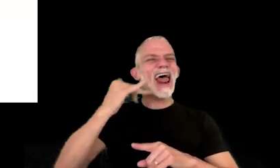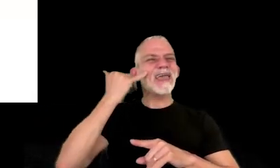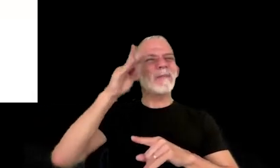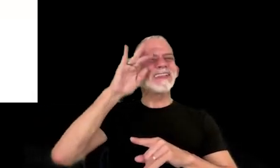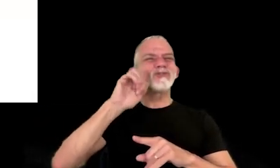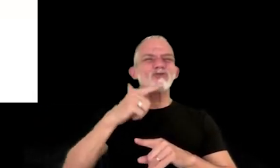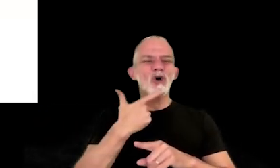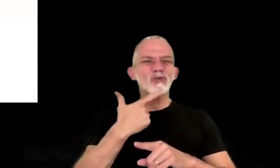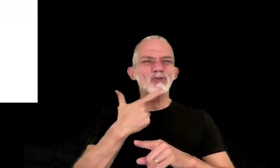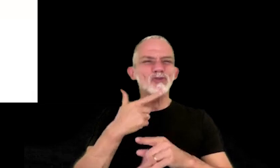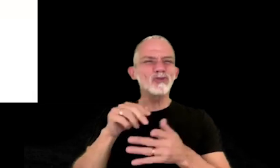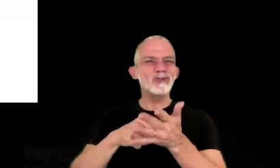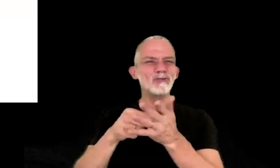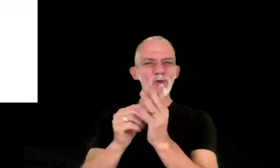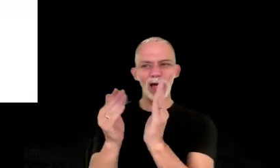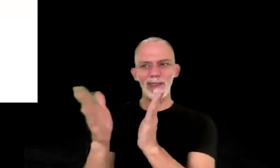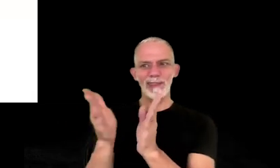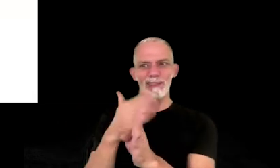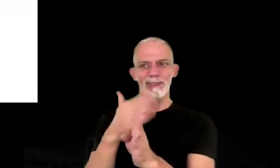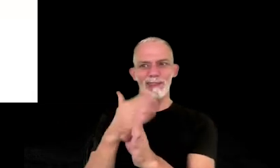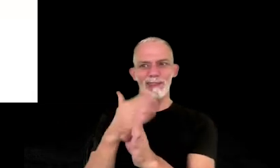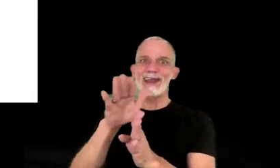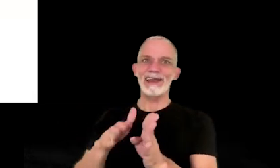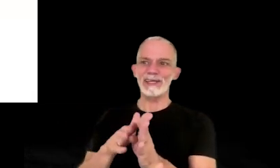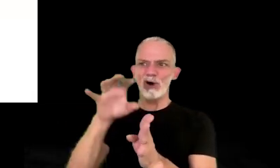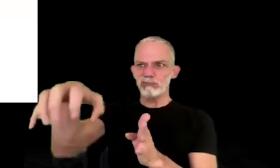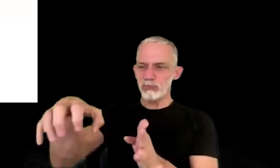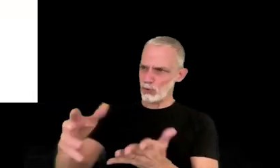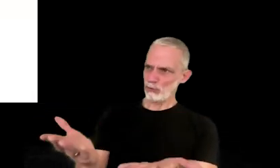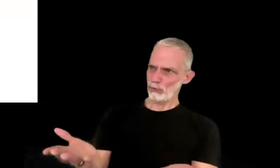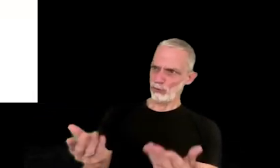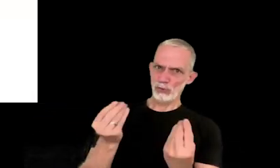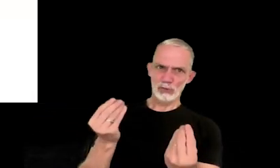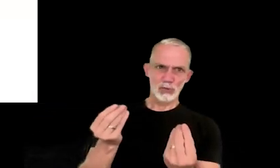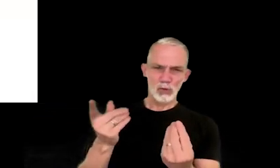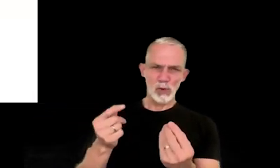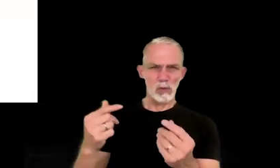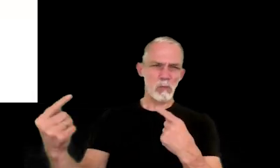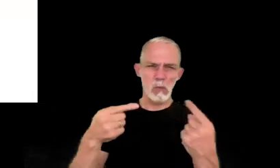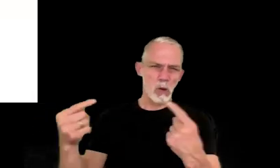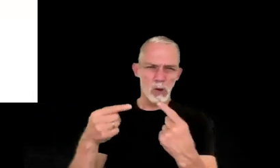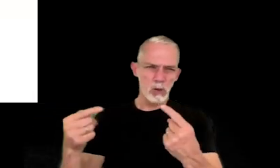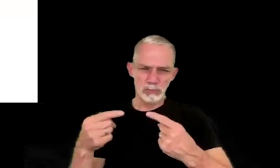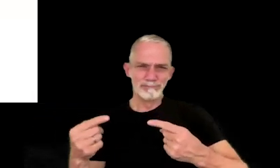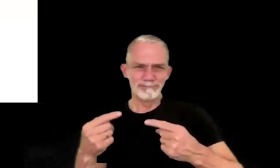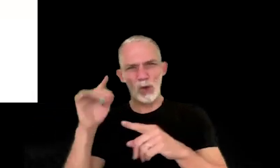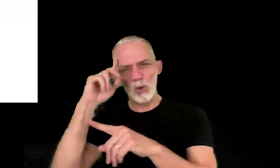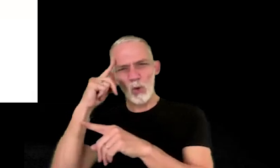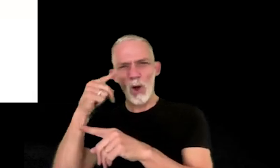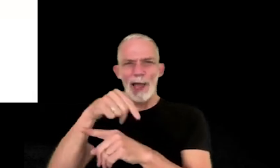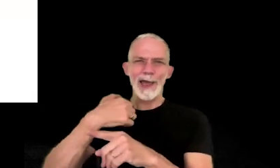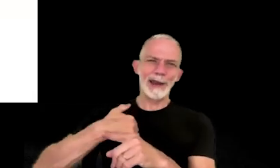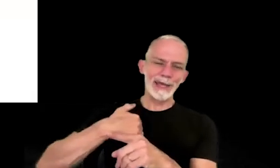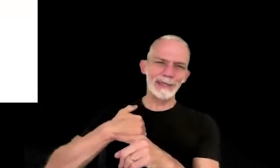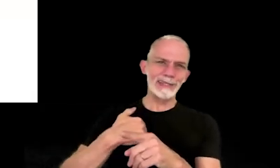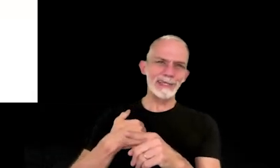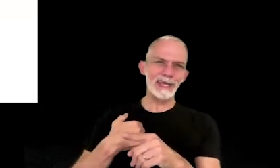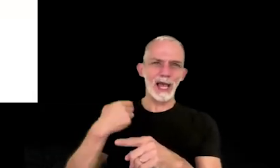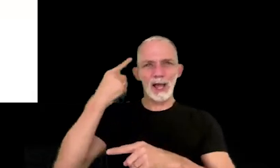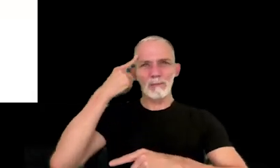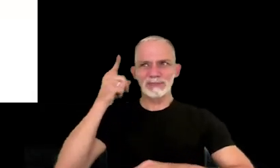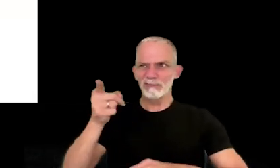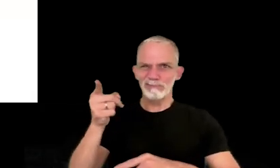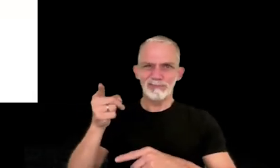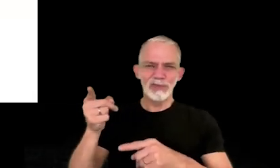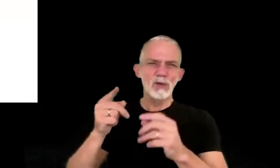tuvimos que trabajar todo ese tema por el tema de que considerábamos que nos generaba